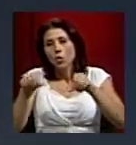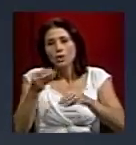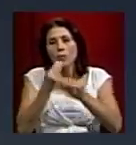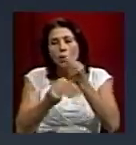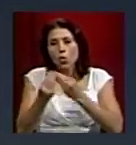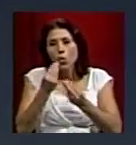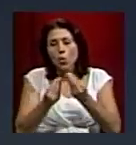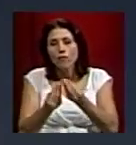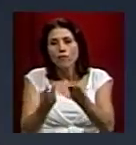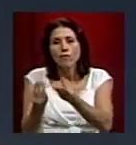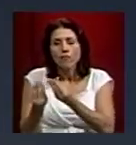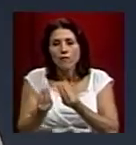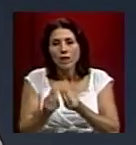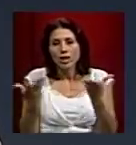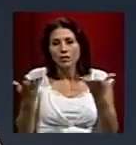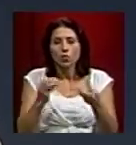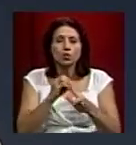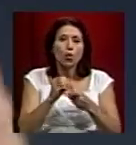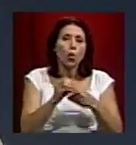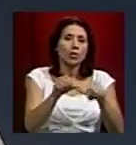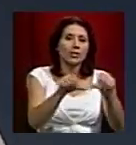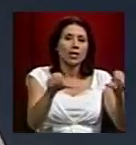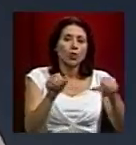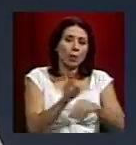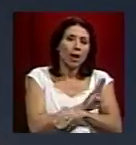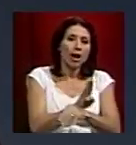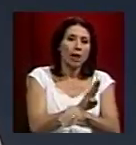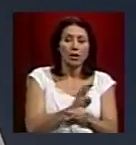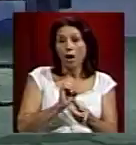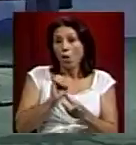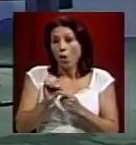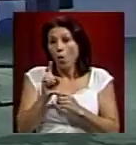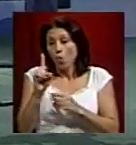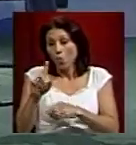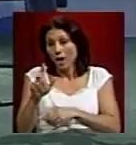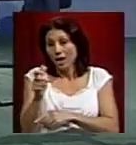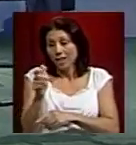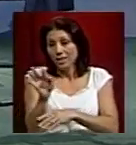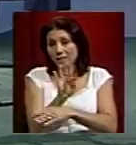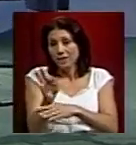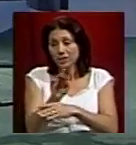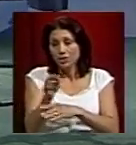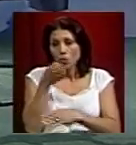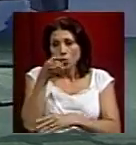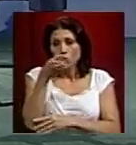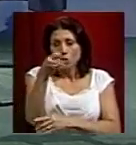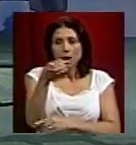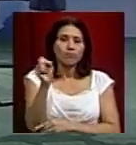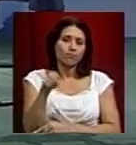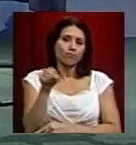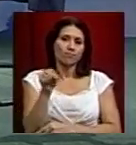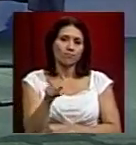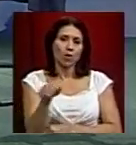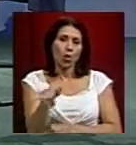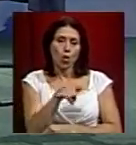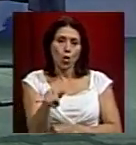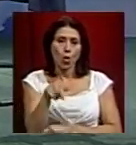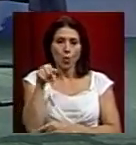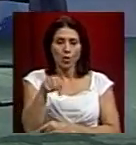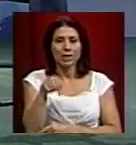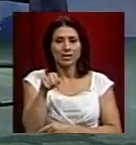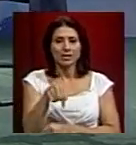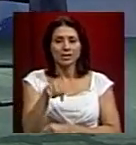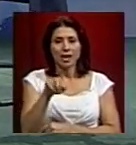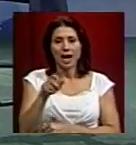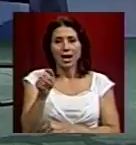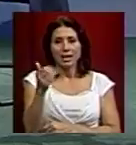frescos o el sector bancario. Y entonces, un canal de televisión cultural dentro. O un canal de televisión cultural, como es el caso